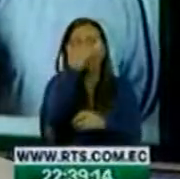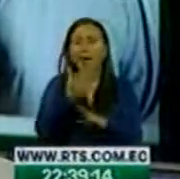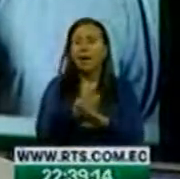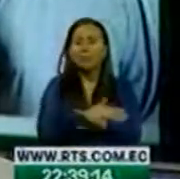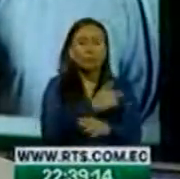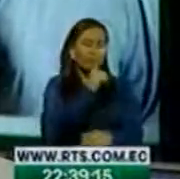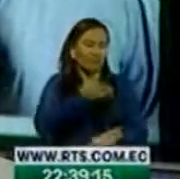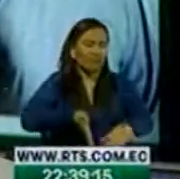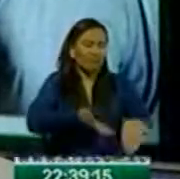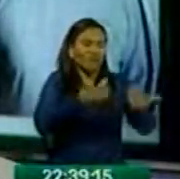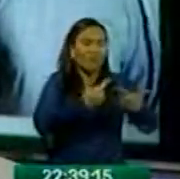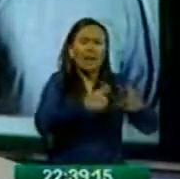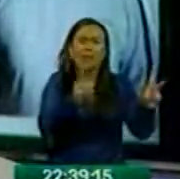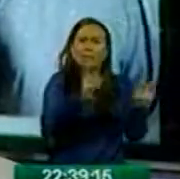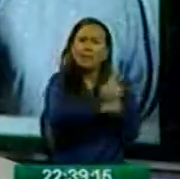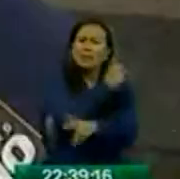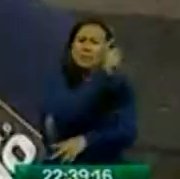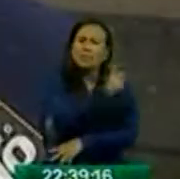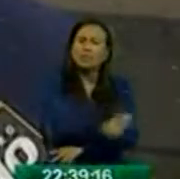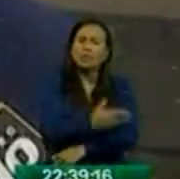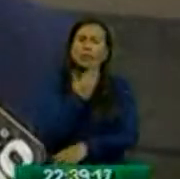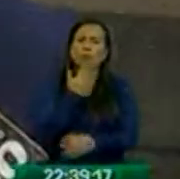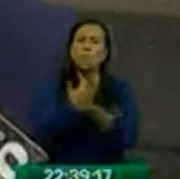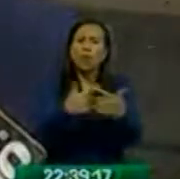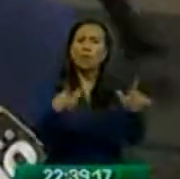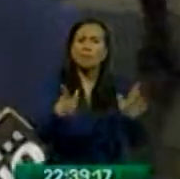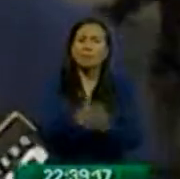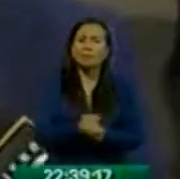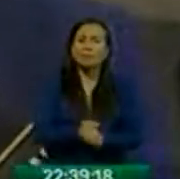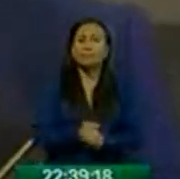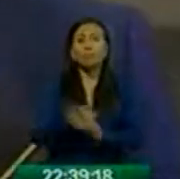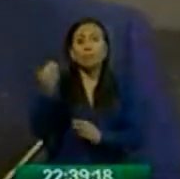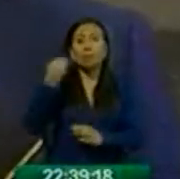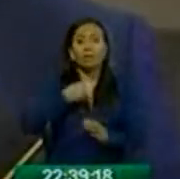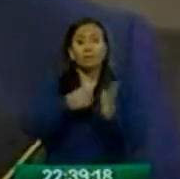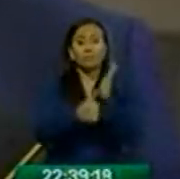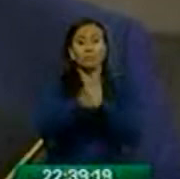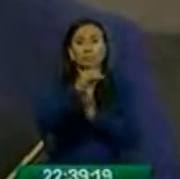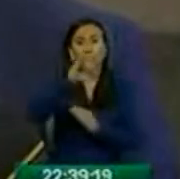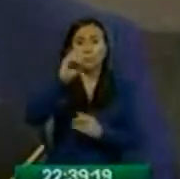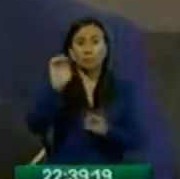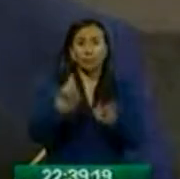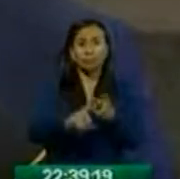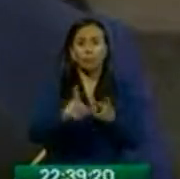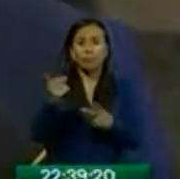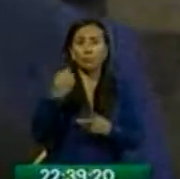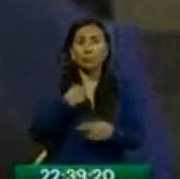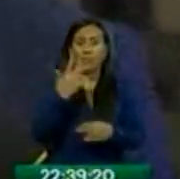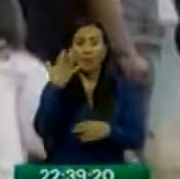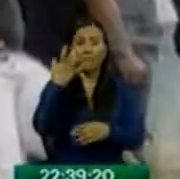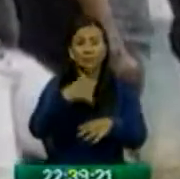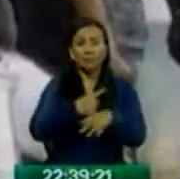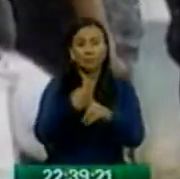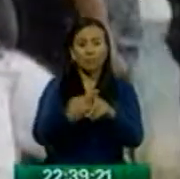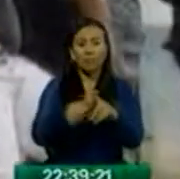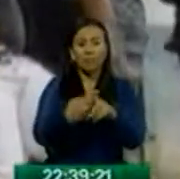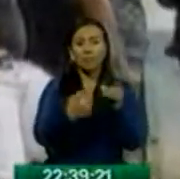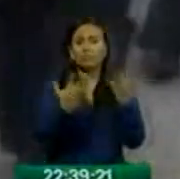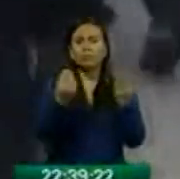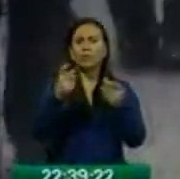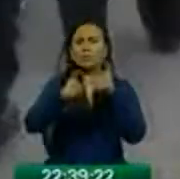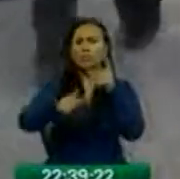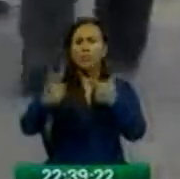prelibertades de reos peligrosos. Según el exministro y actual asambleísta José Serrano, en los últimos 15 meses han salido en